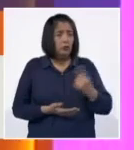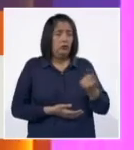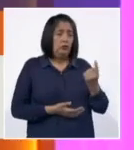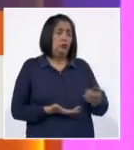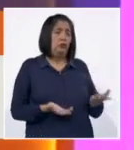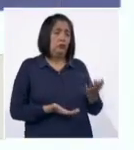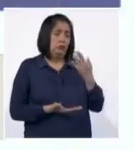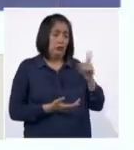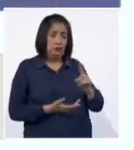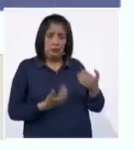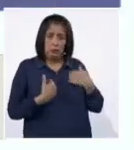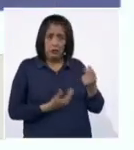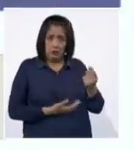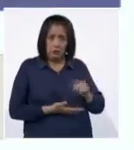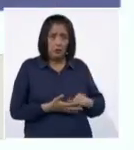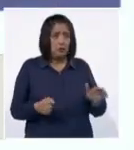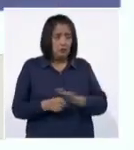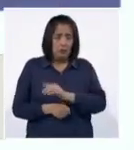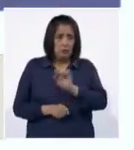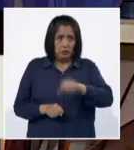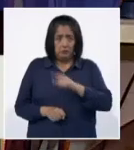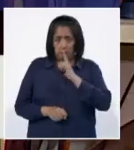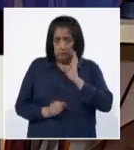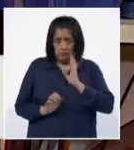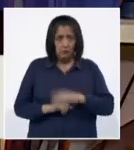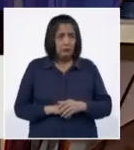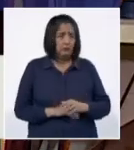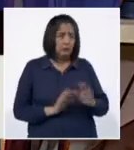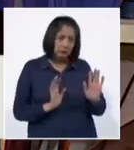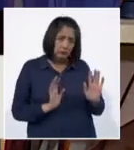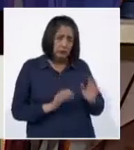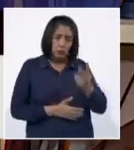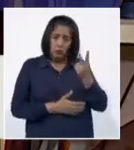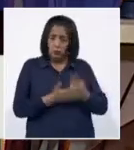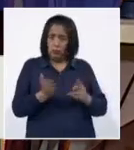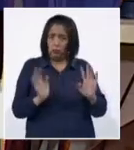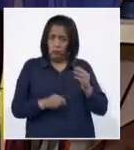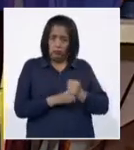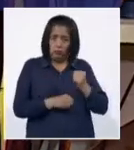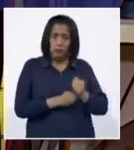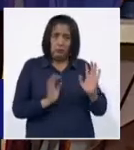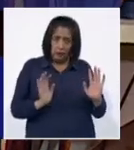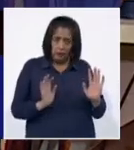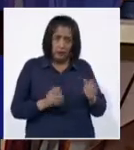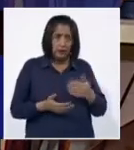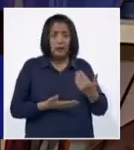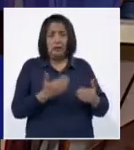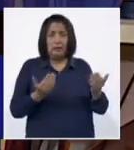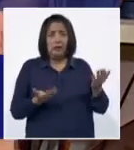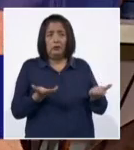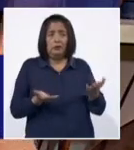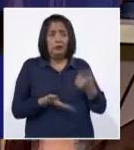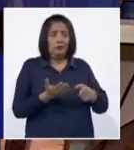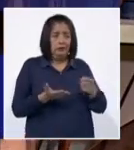casa que no tengan ingresos, el total es asumido por el padre. En caso de que ambos trabajen, la proporción es en